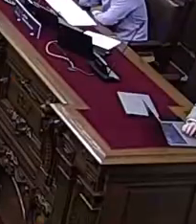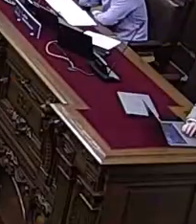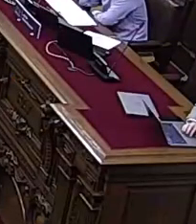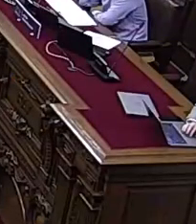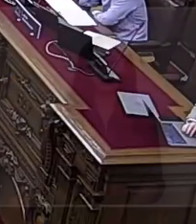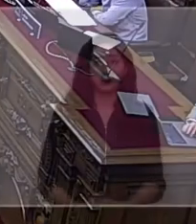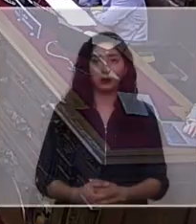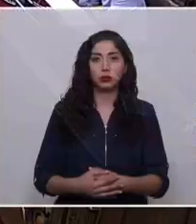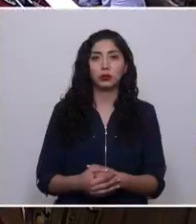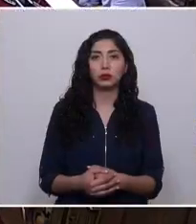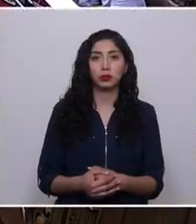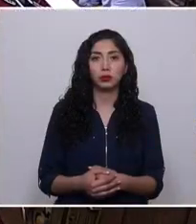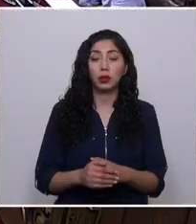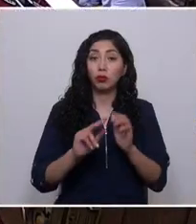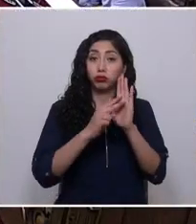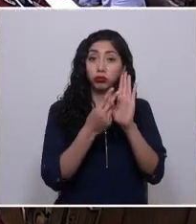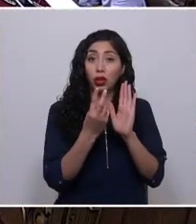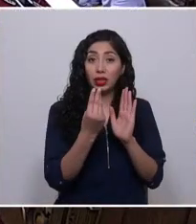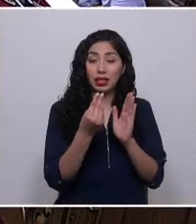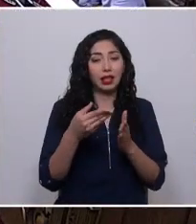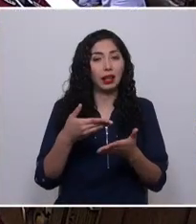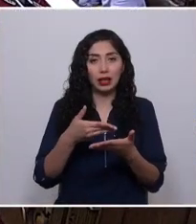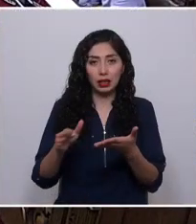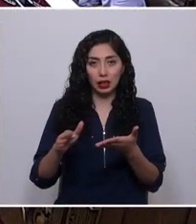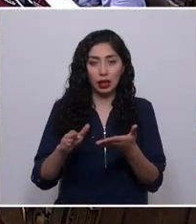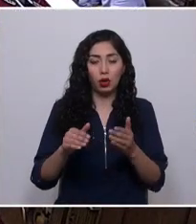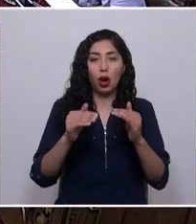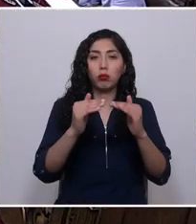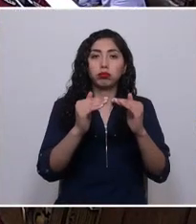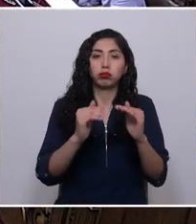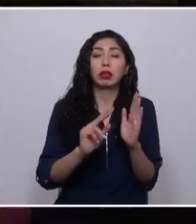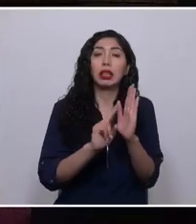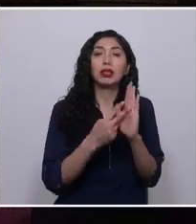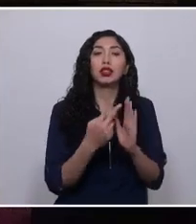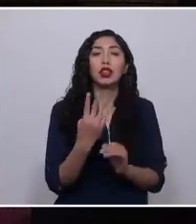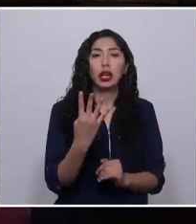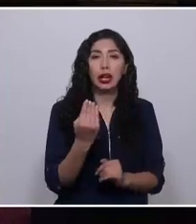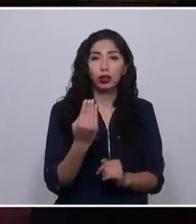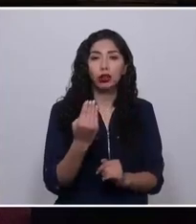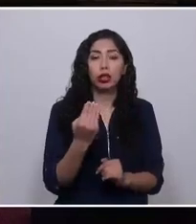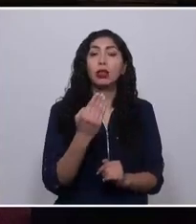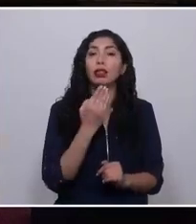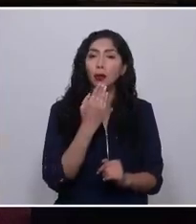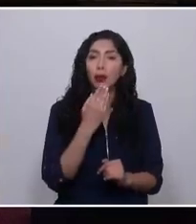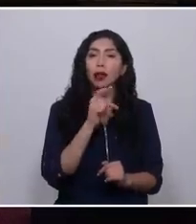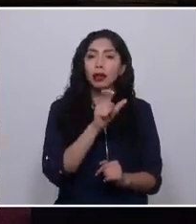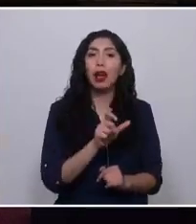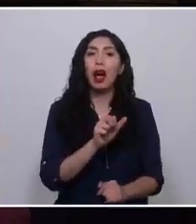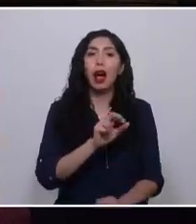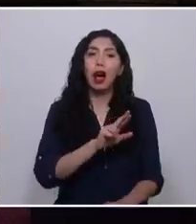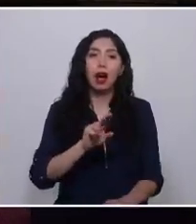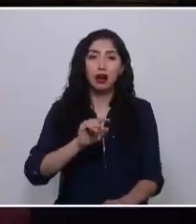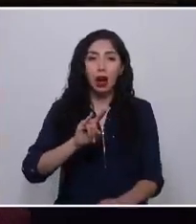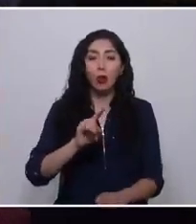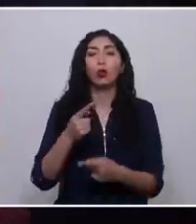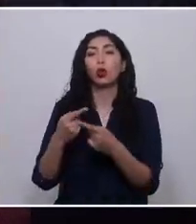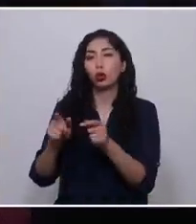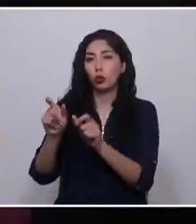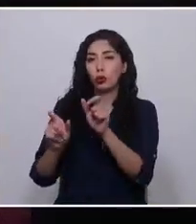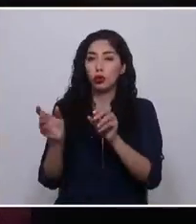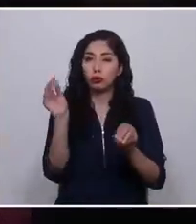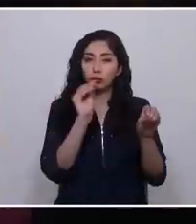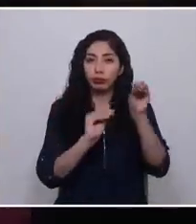Corresponde pasar a la indicación número 14, también formulada por el convencional Arrau y otros